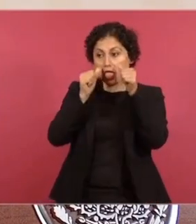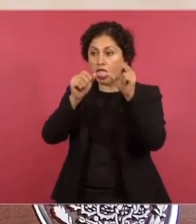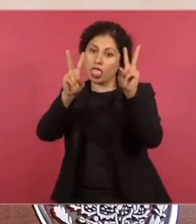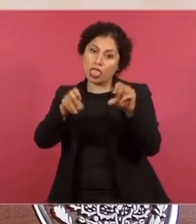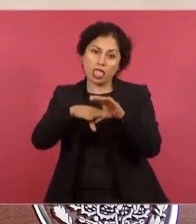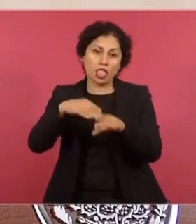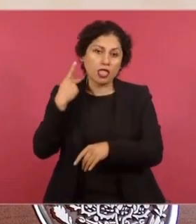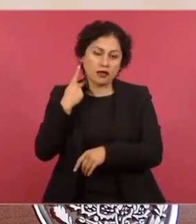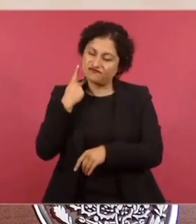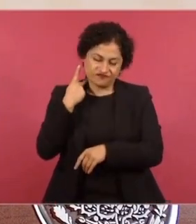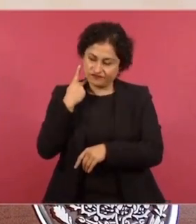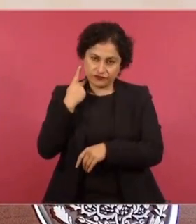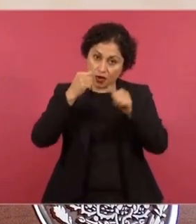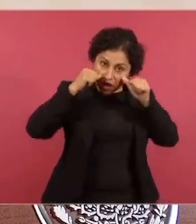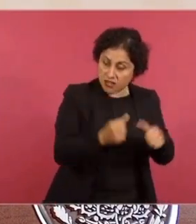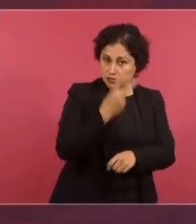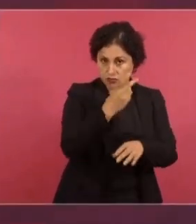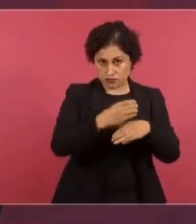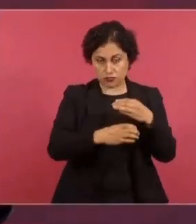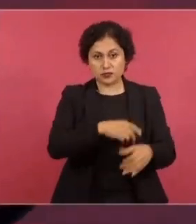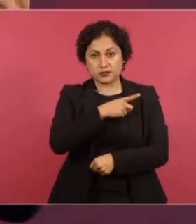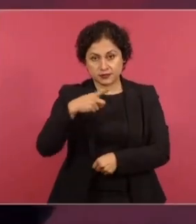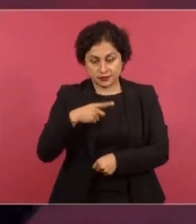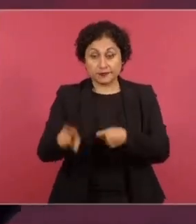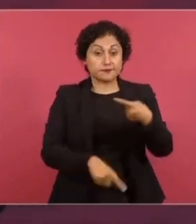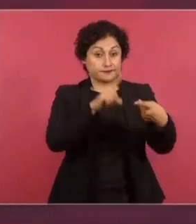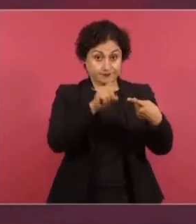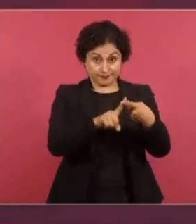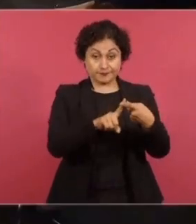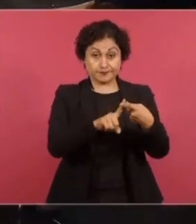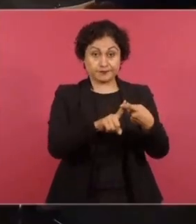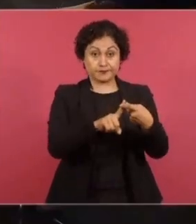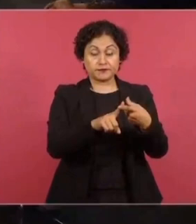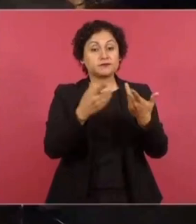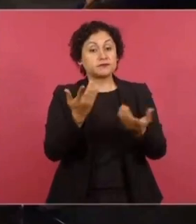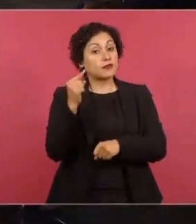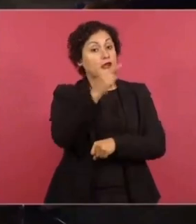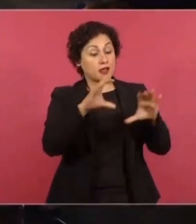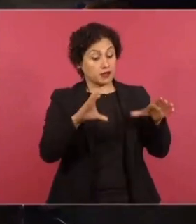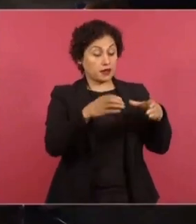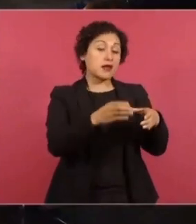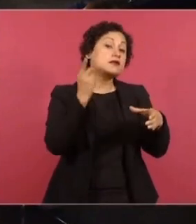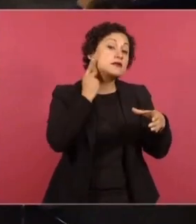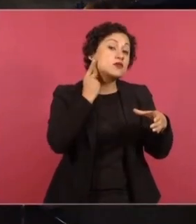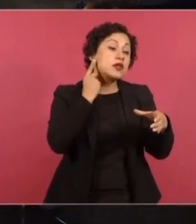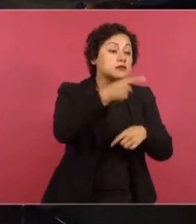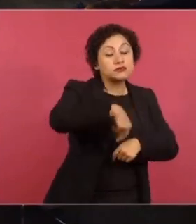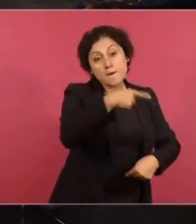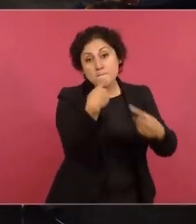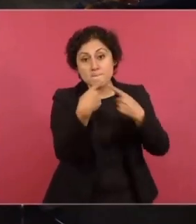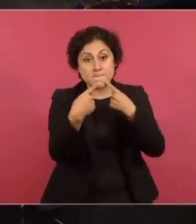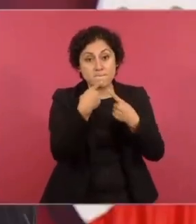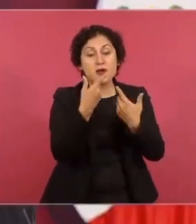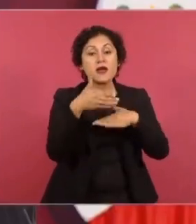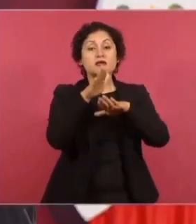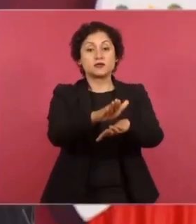cosas. Primero, cómo aprobar en el Congreso de Estados Unidos un plan de